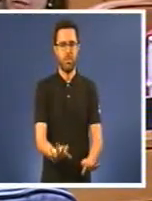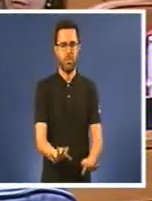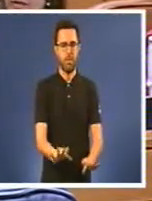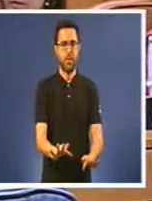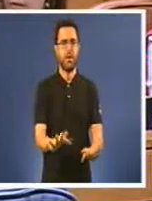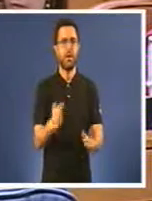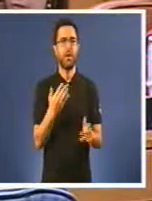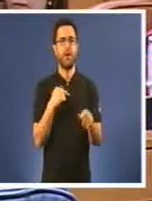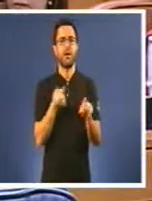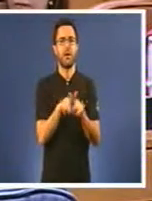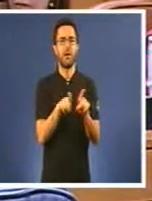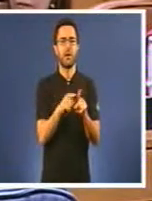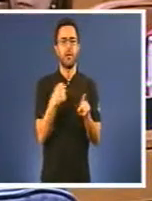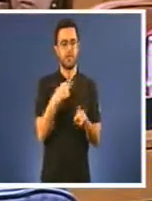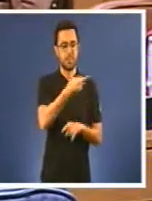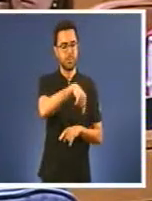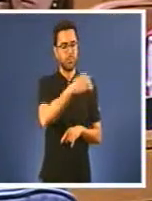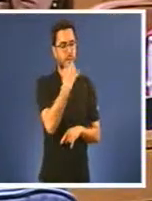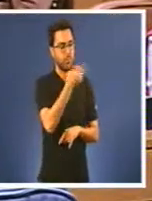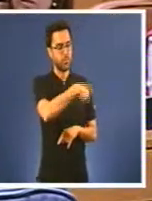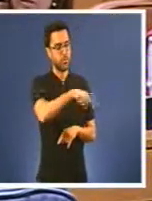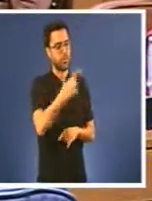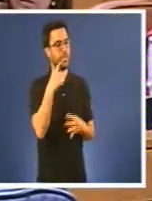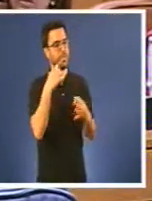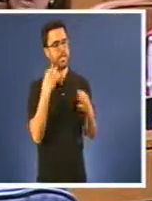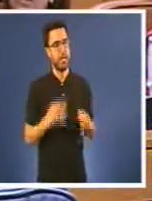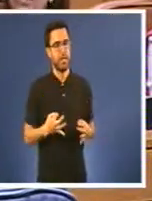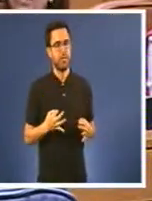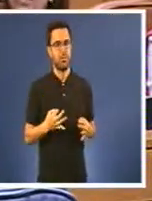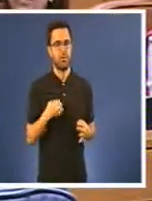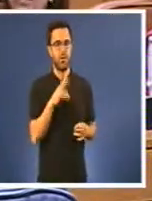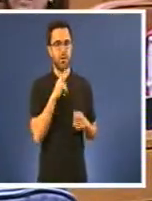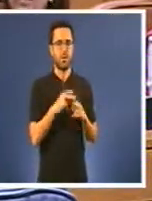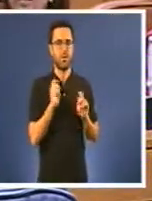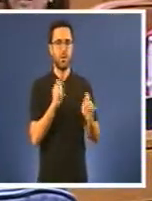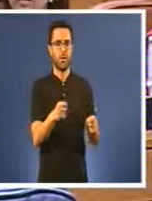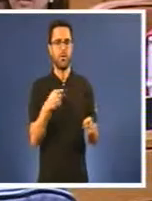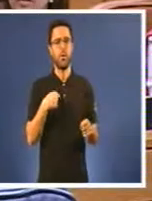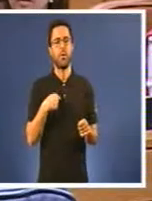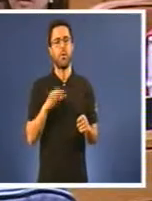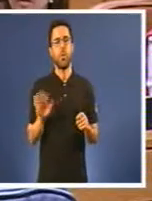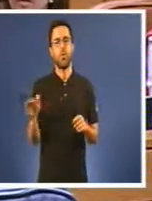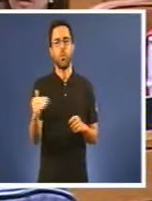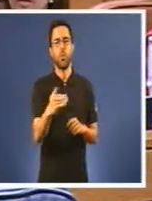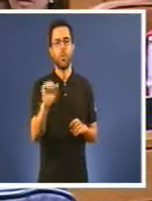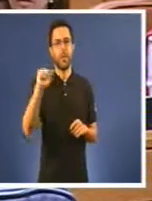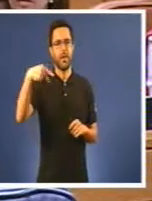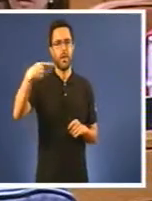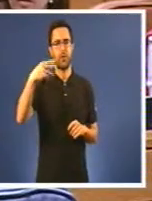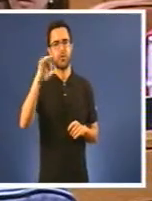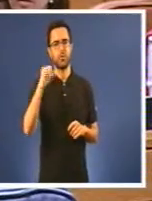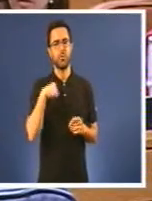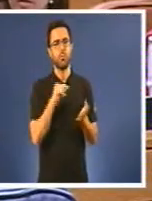ferroviaria. Vostedes, se foran serios, non lle chamarían a curva de Angrois un punto negro. Angrois non é un punto